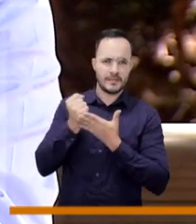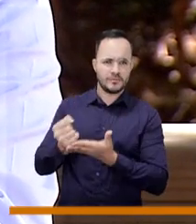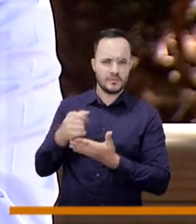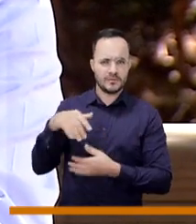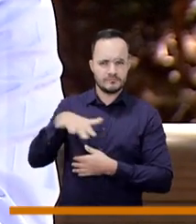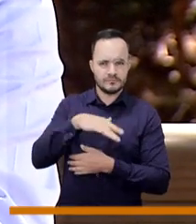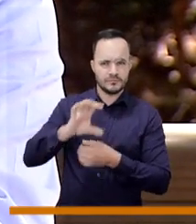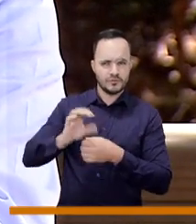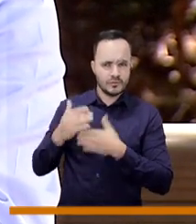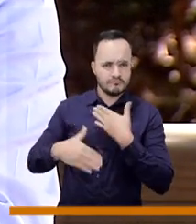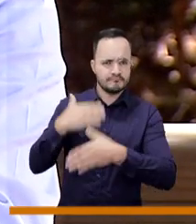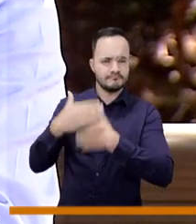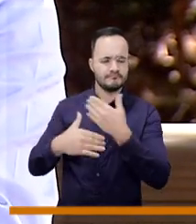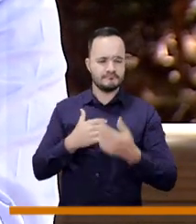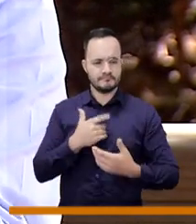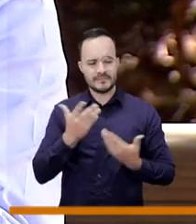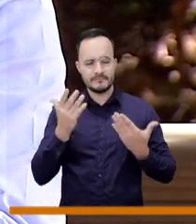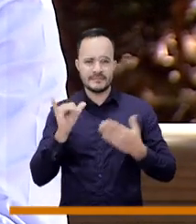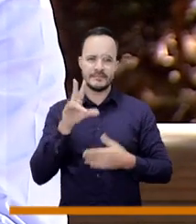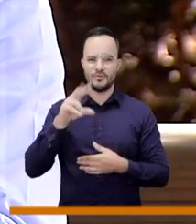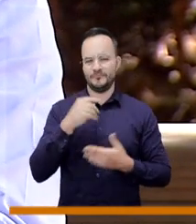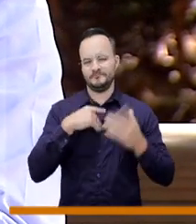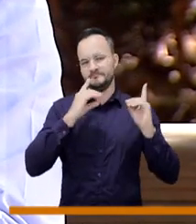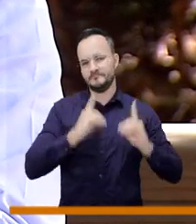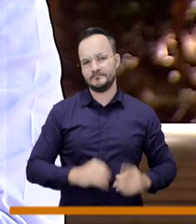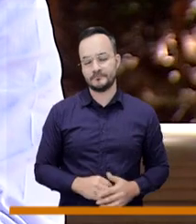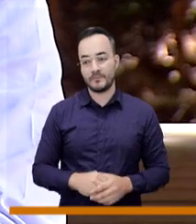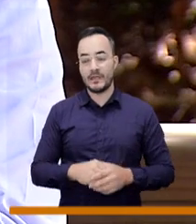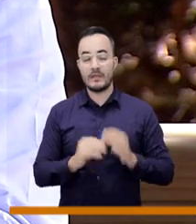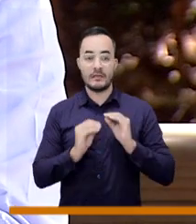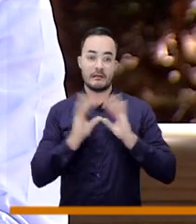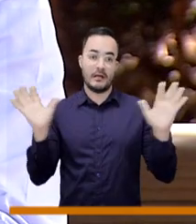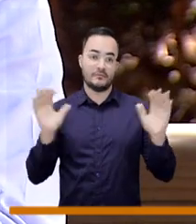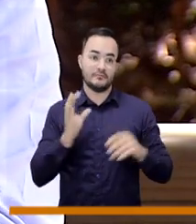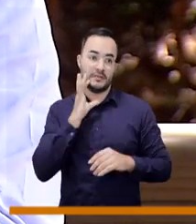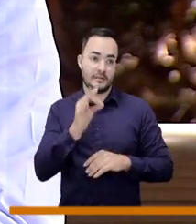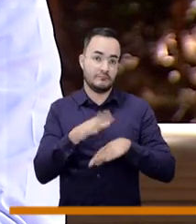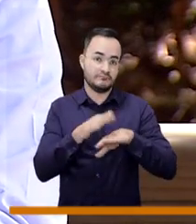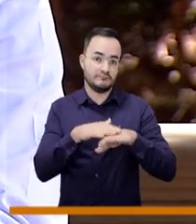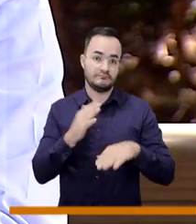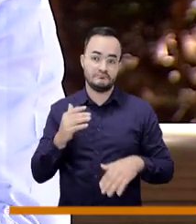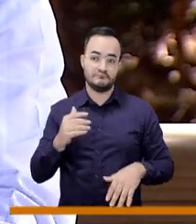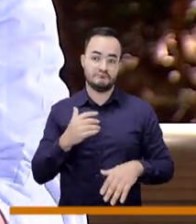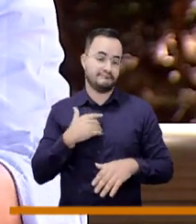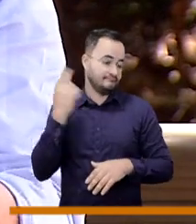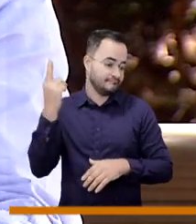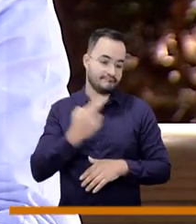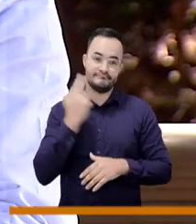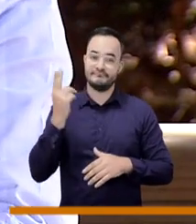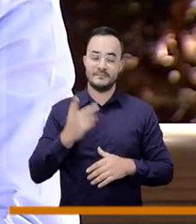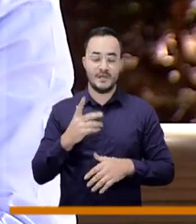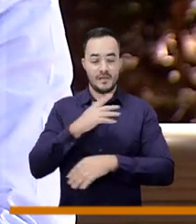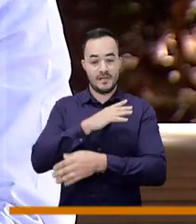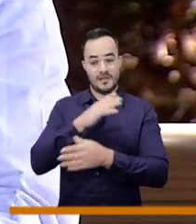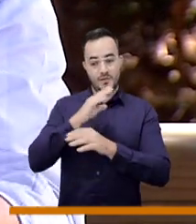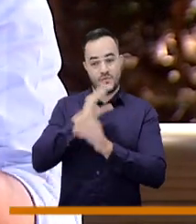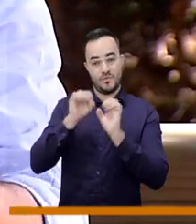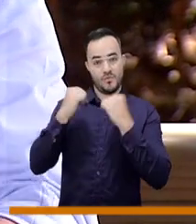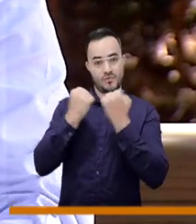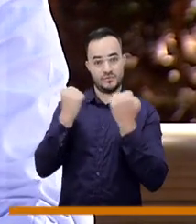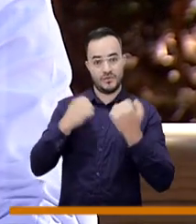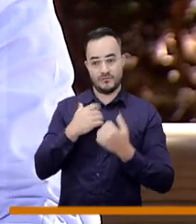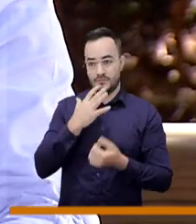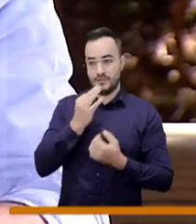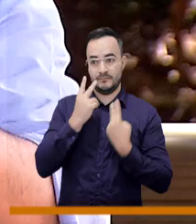en estas sesiones ordinarias. Y por supuesto, y no me cansaré de decirlo, el Consejo es un Consejo juicioso. A veces